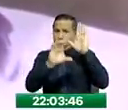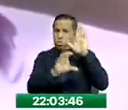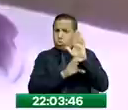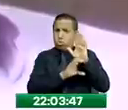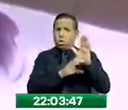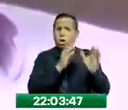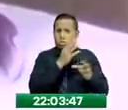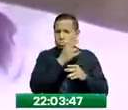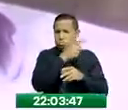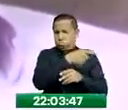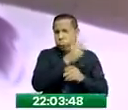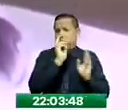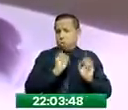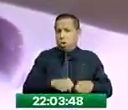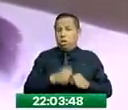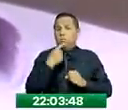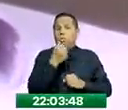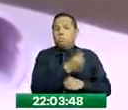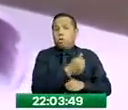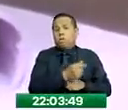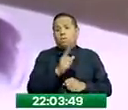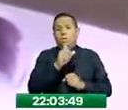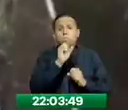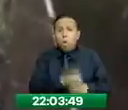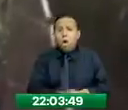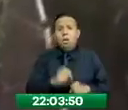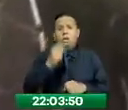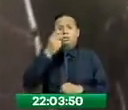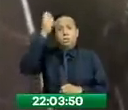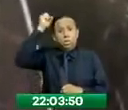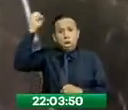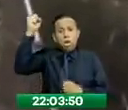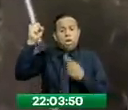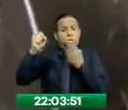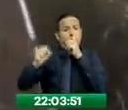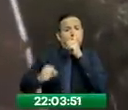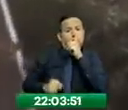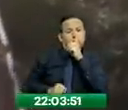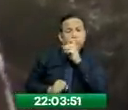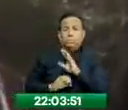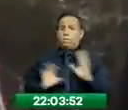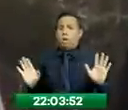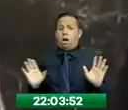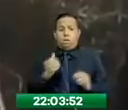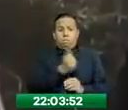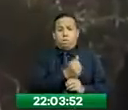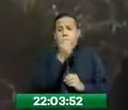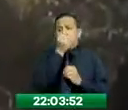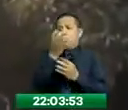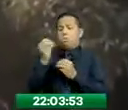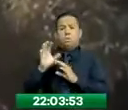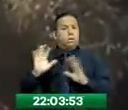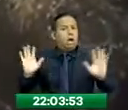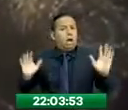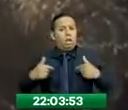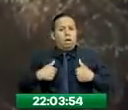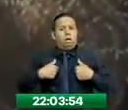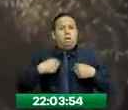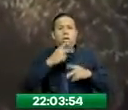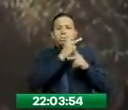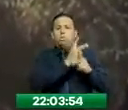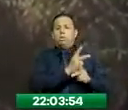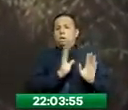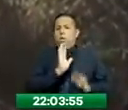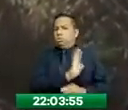dónde estaba su pareja oa dónde iba a ir con su pareja o de dónde venía su pareja porque tiene protección la tutela constitucional